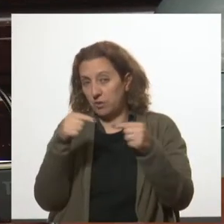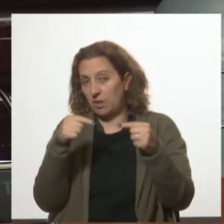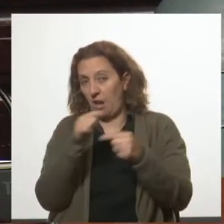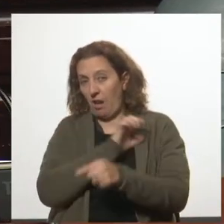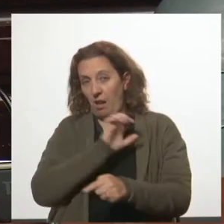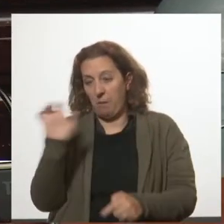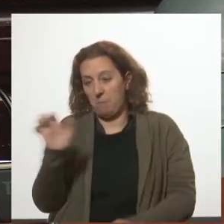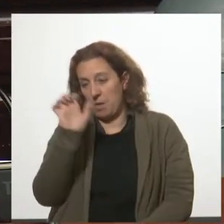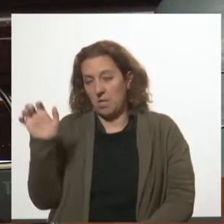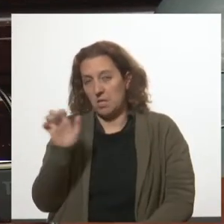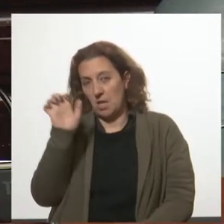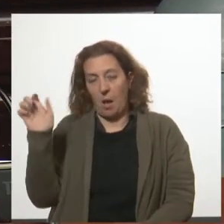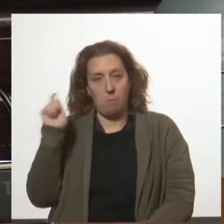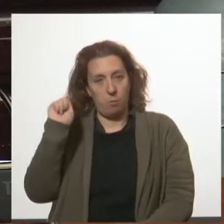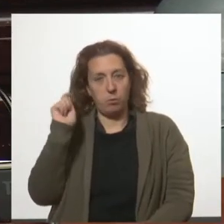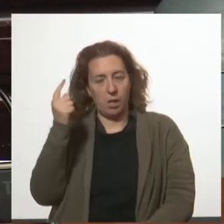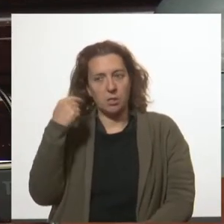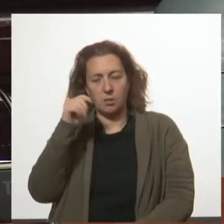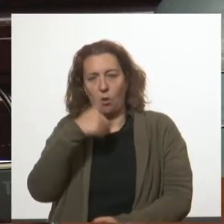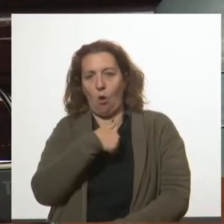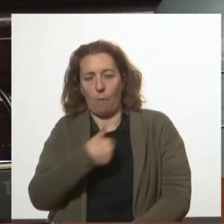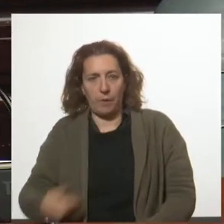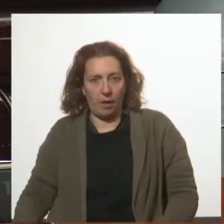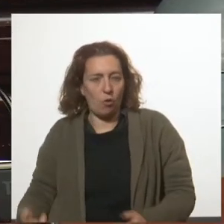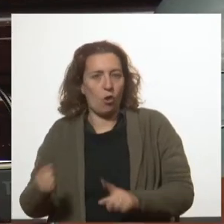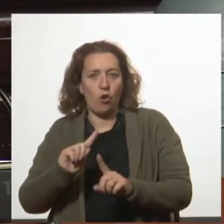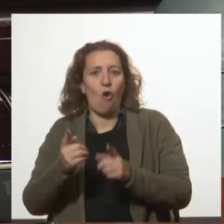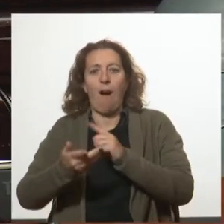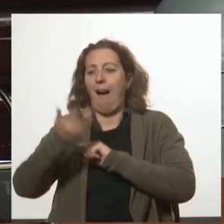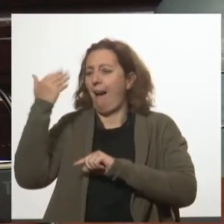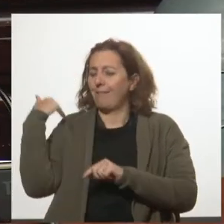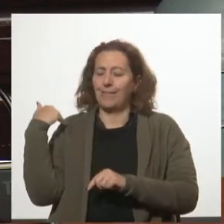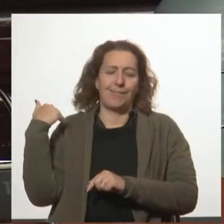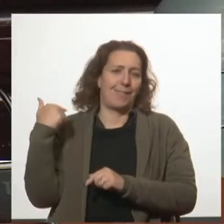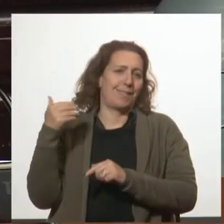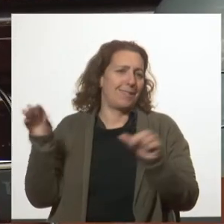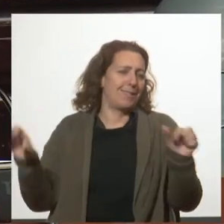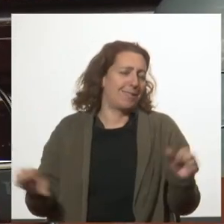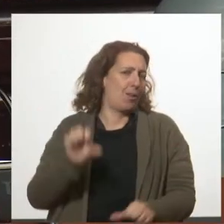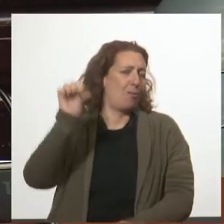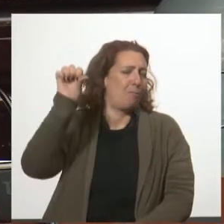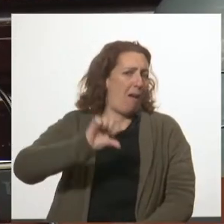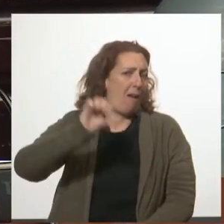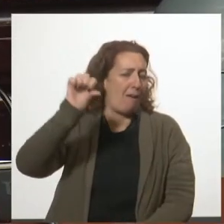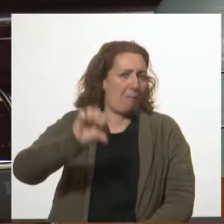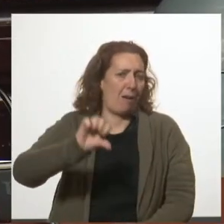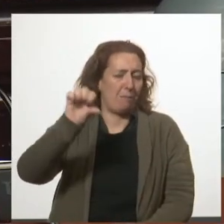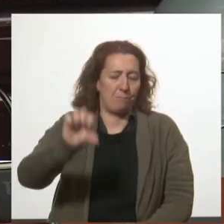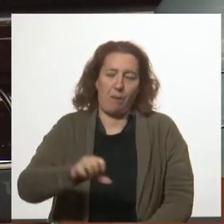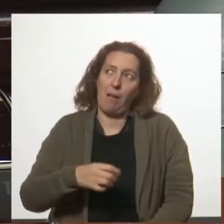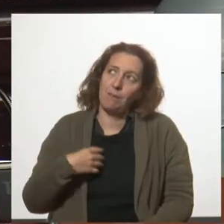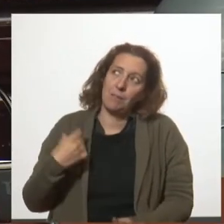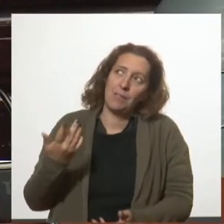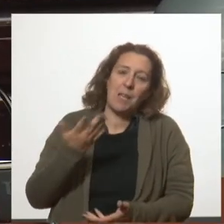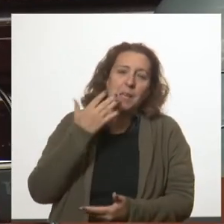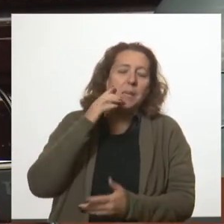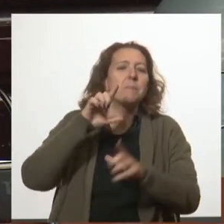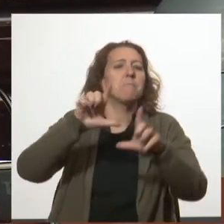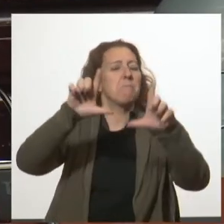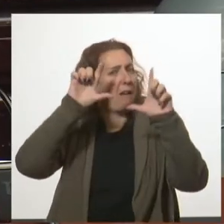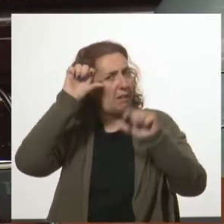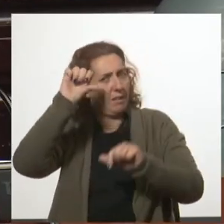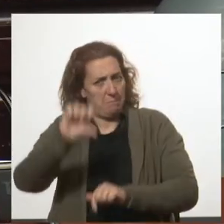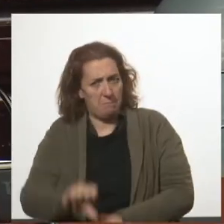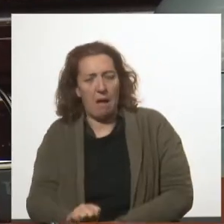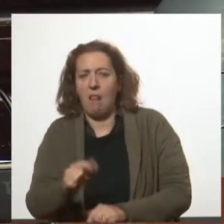gobierno y no son los que las han degradado las han desprestigiado una y otra vez y hemos visto innumerable cantidad